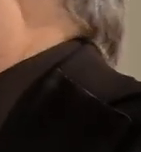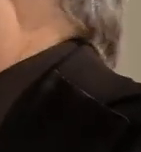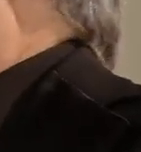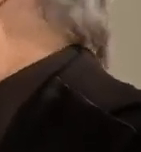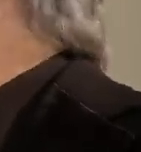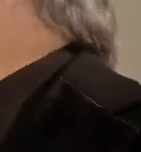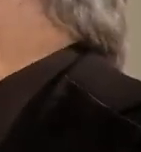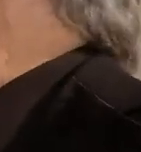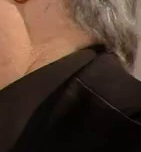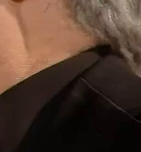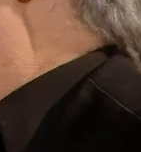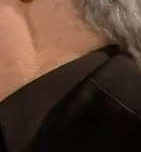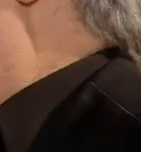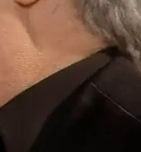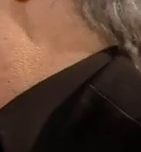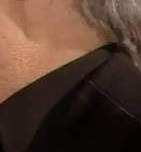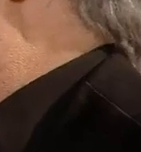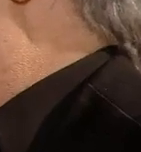Virgen de la